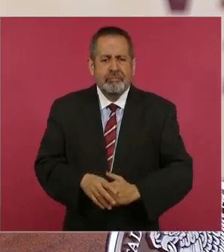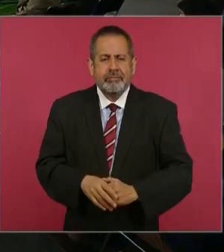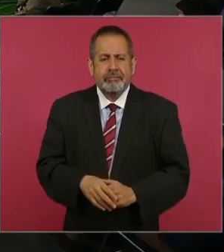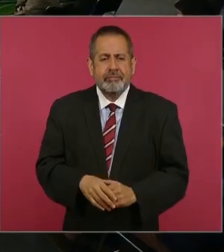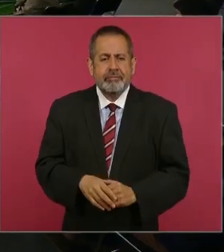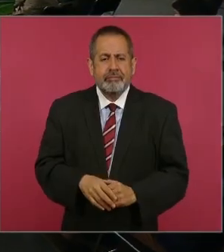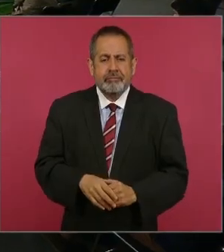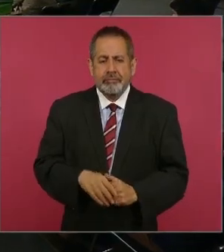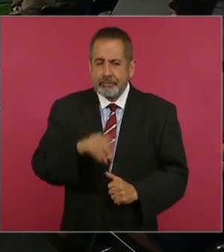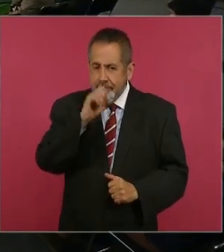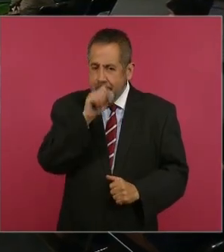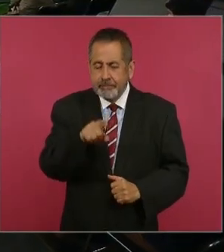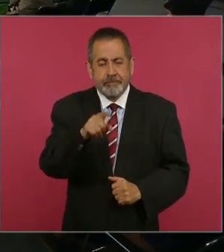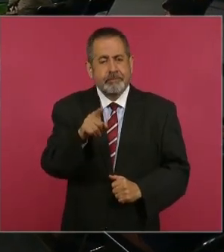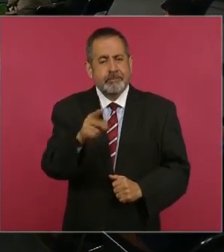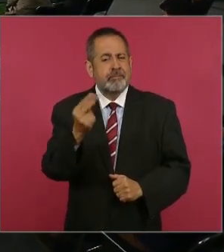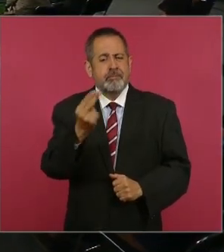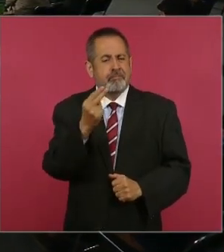necesario